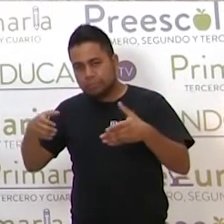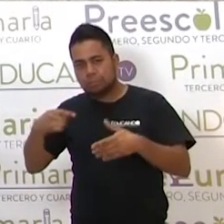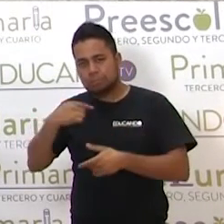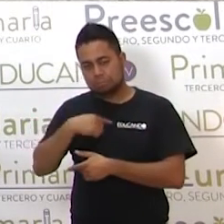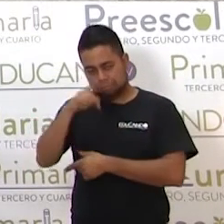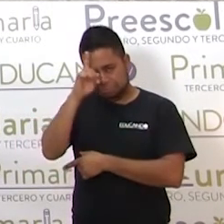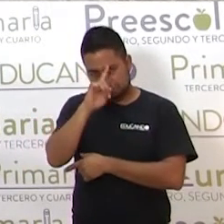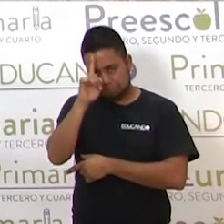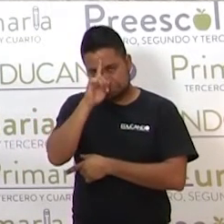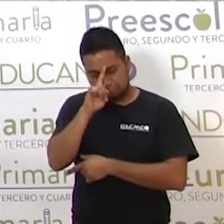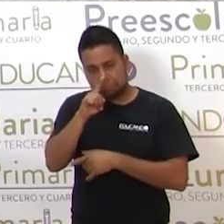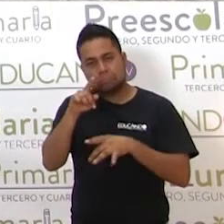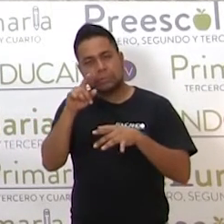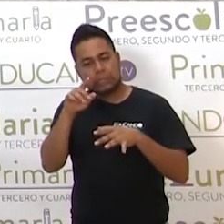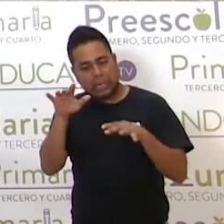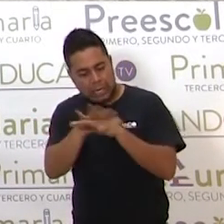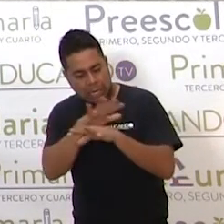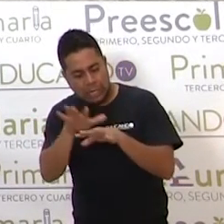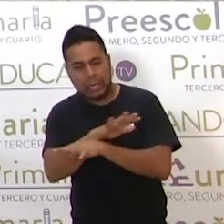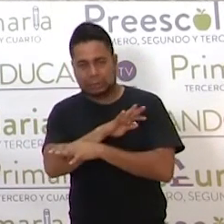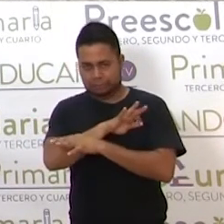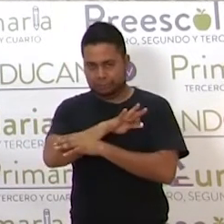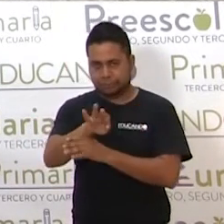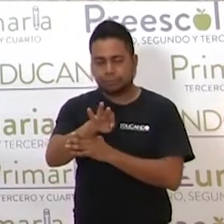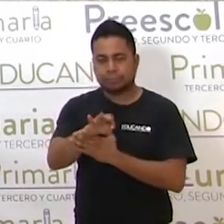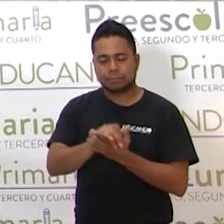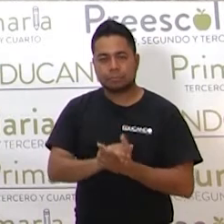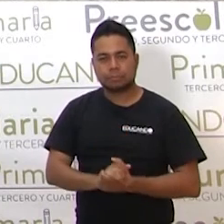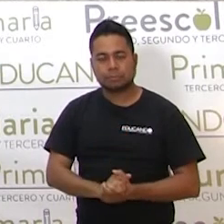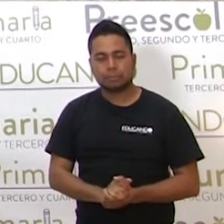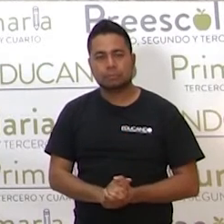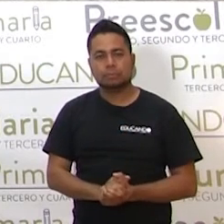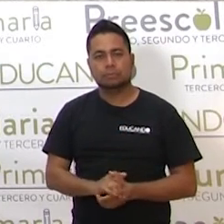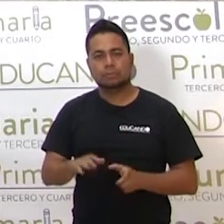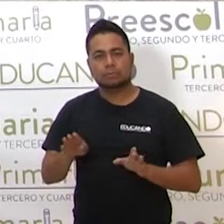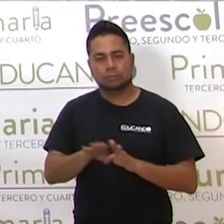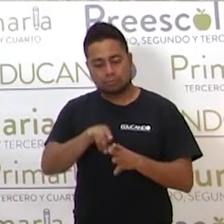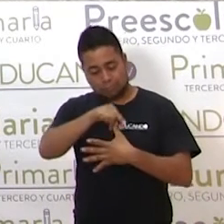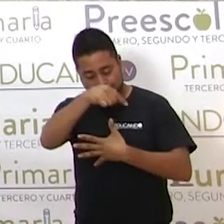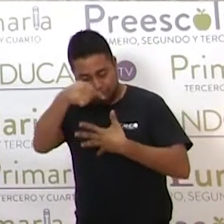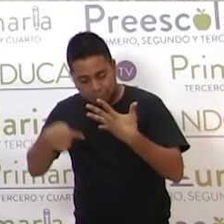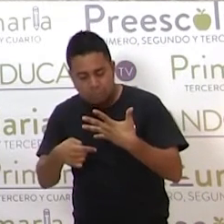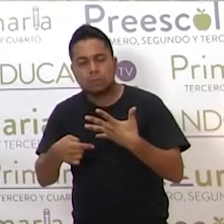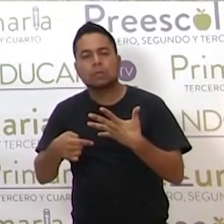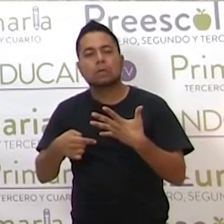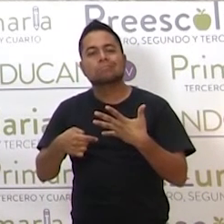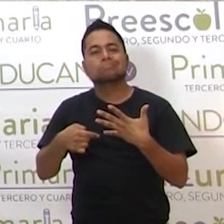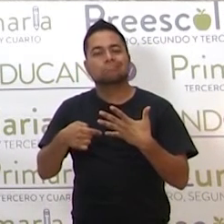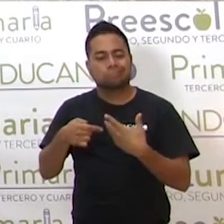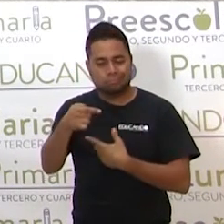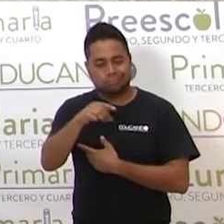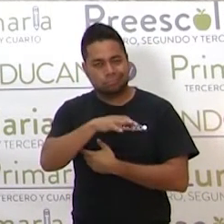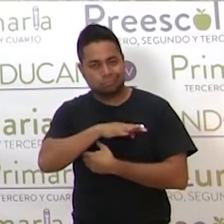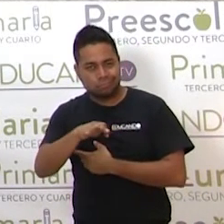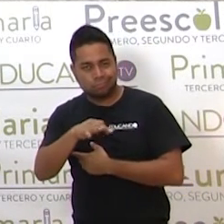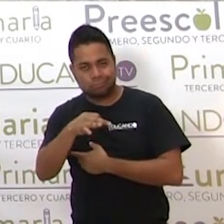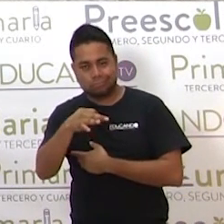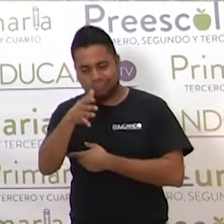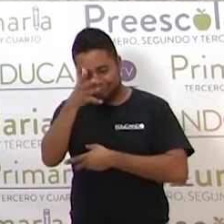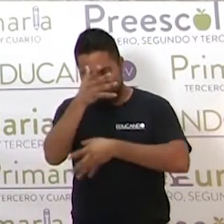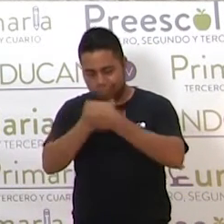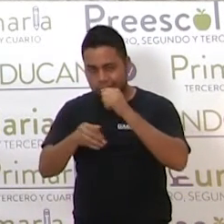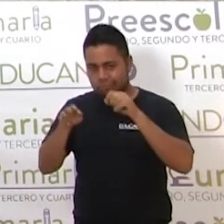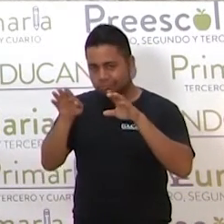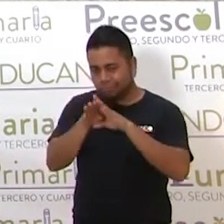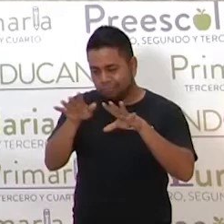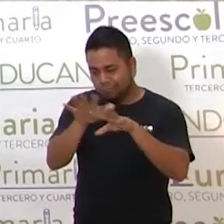estoy sugiriendo que se modifiquen y a partir de los cuales ustedes pueden aprender a modificar en